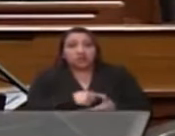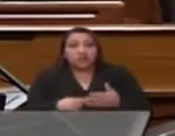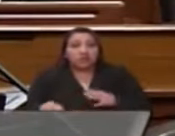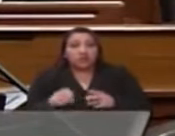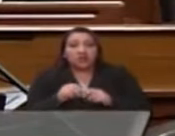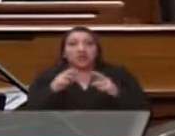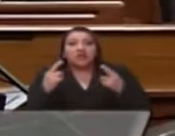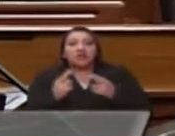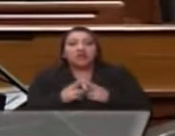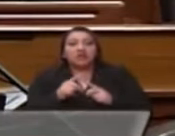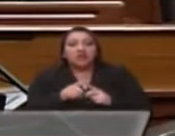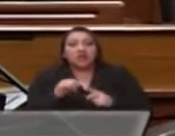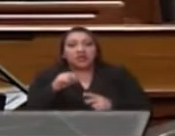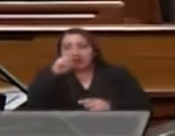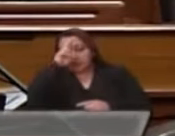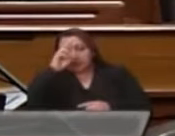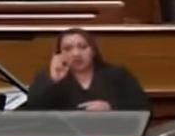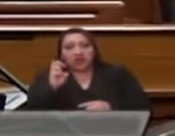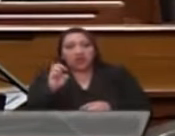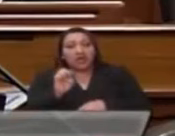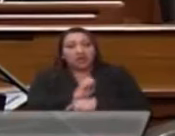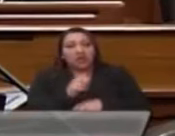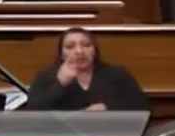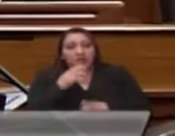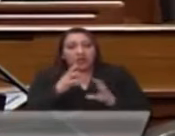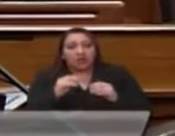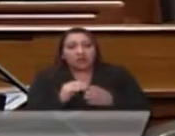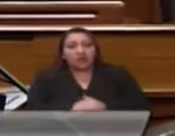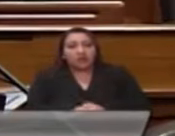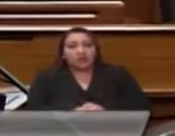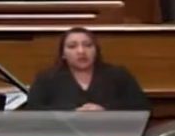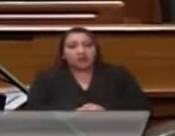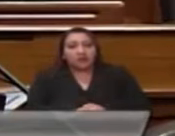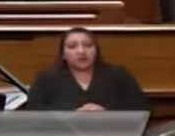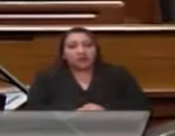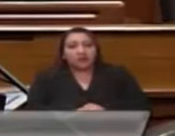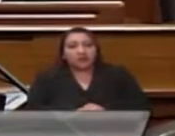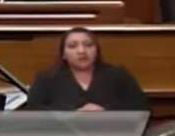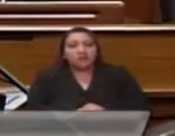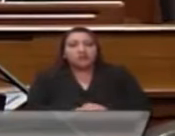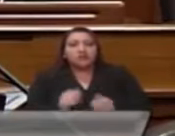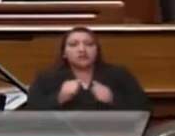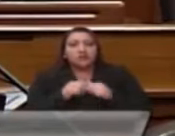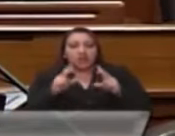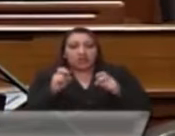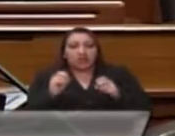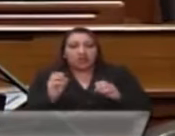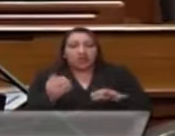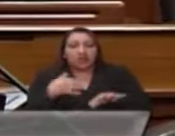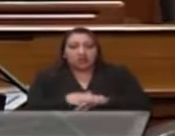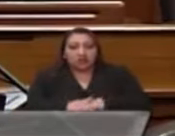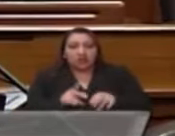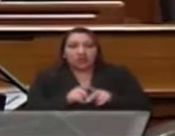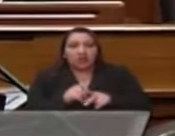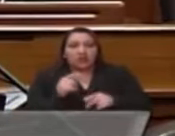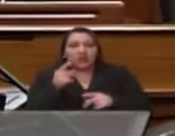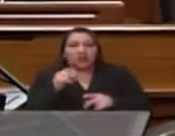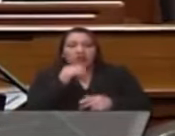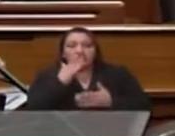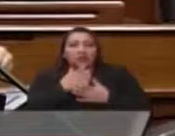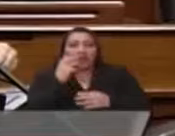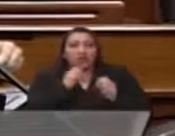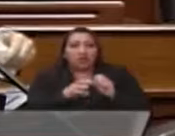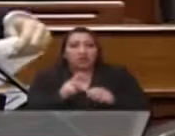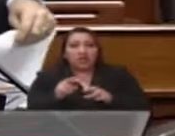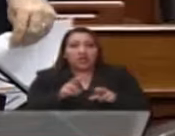a cabo una reunión técnico-peruana-ecuatoriana para abordar precisamente este tema, incluyendo la